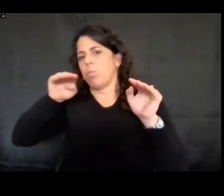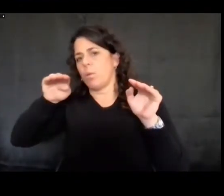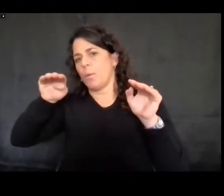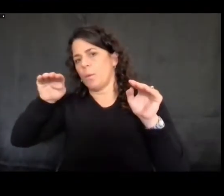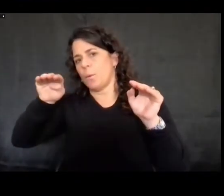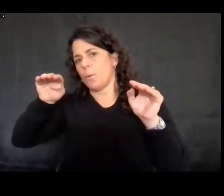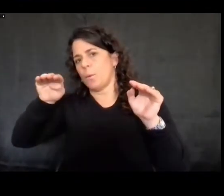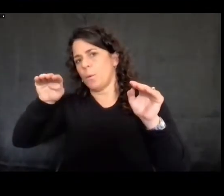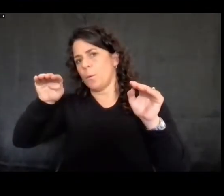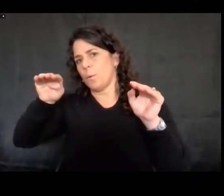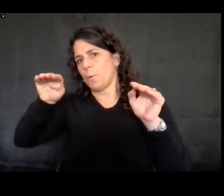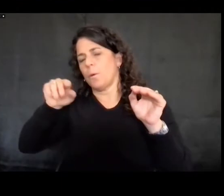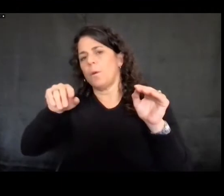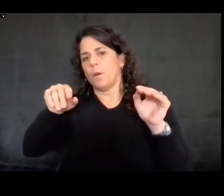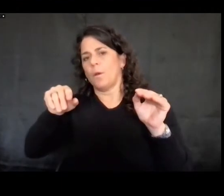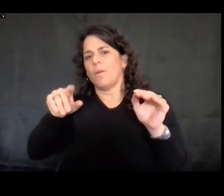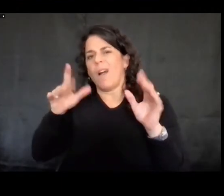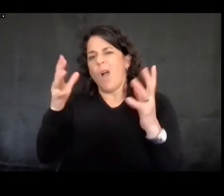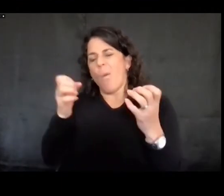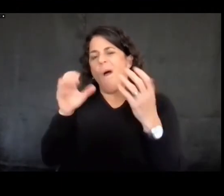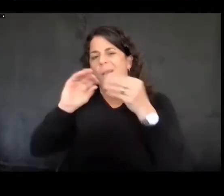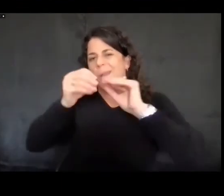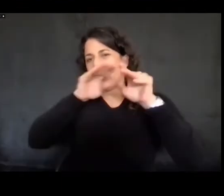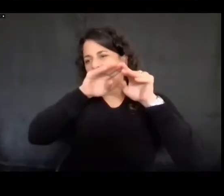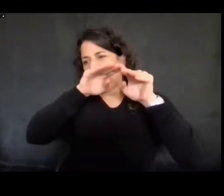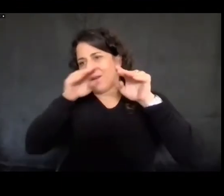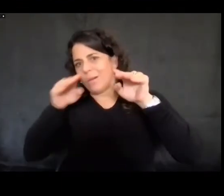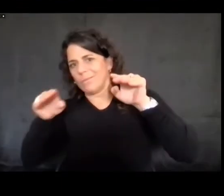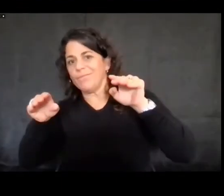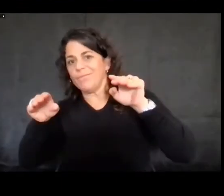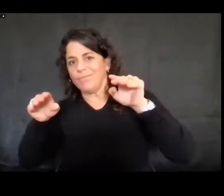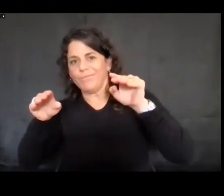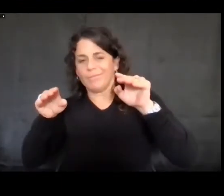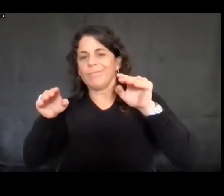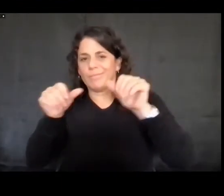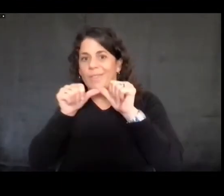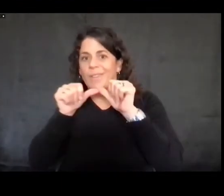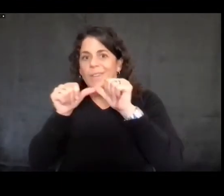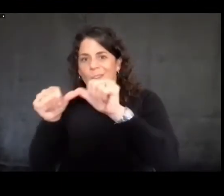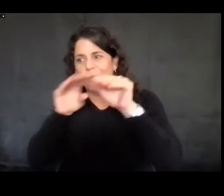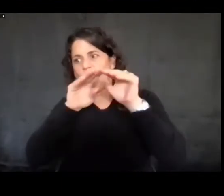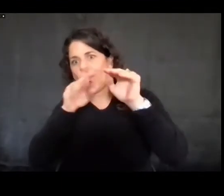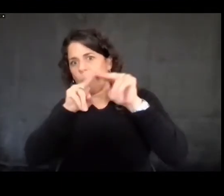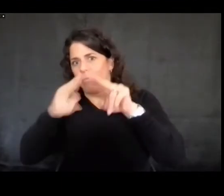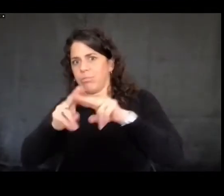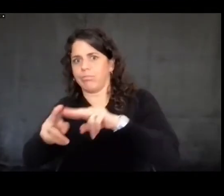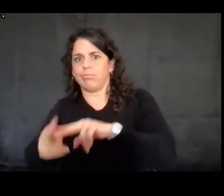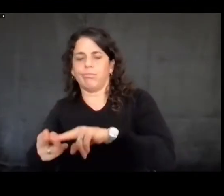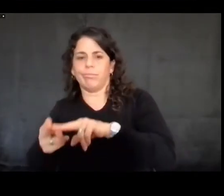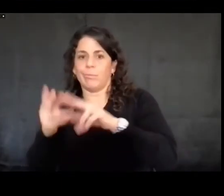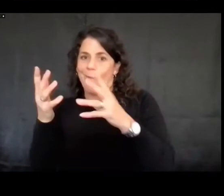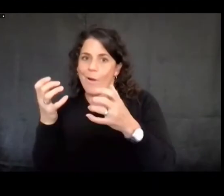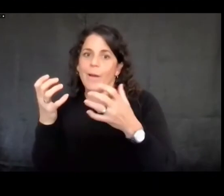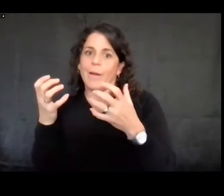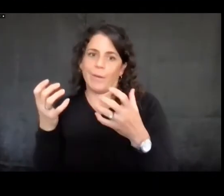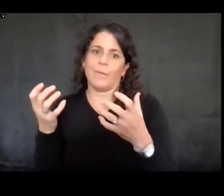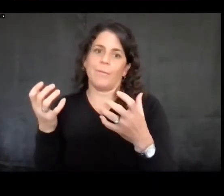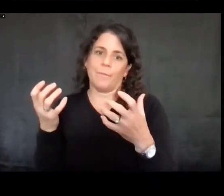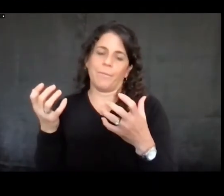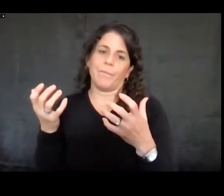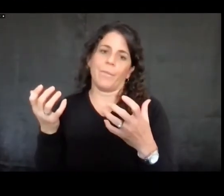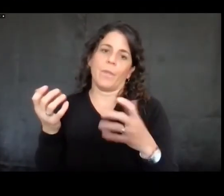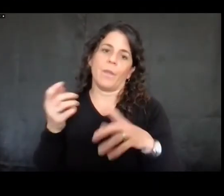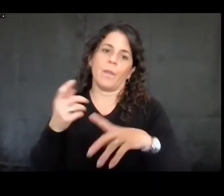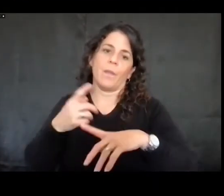están quiero que las cifras no aumenten sino que se reduzcan ni que estén lo mismo